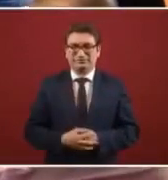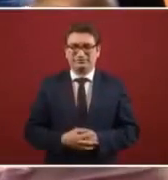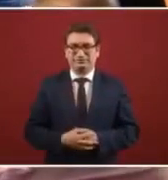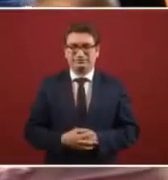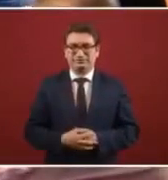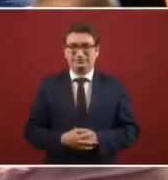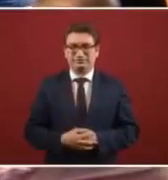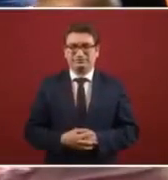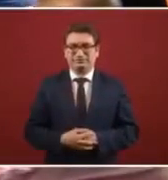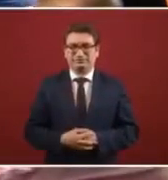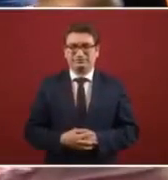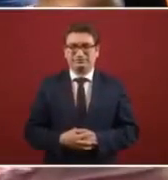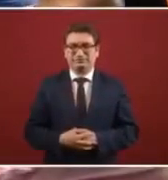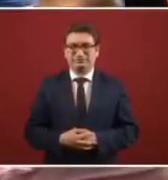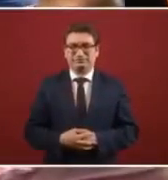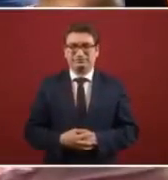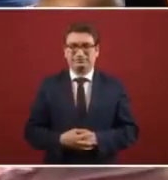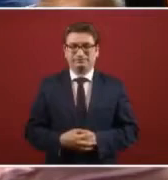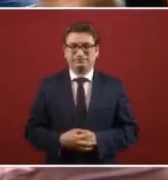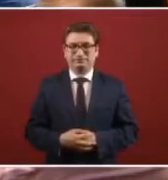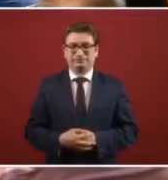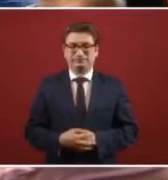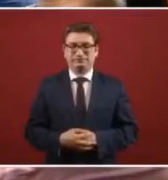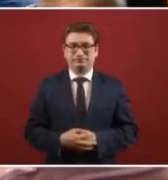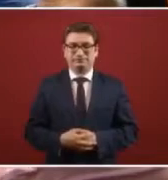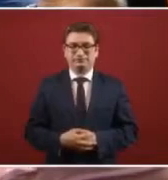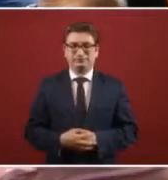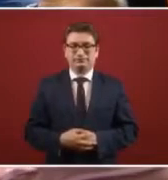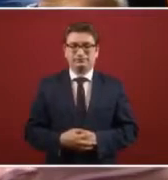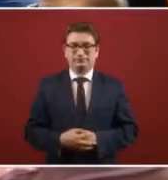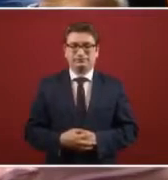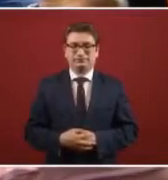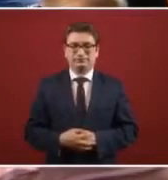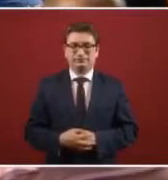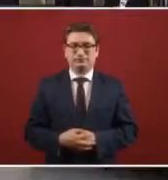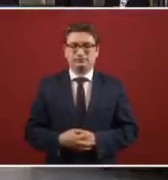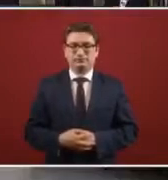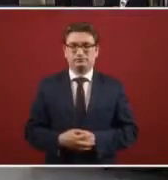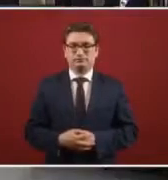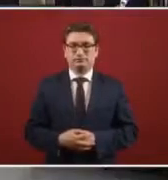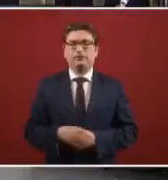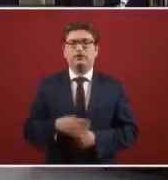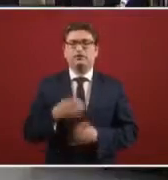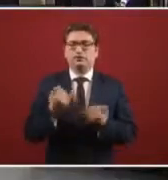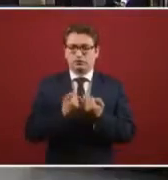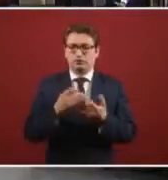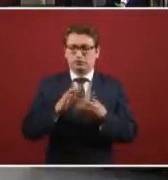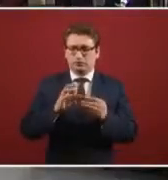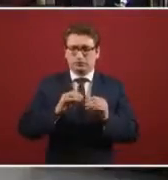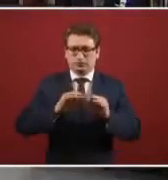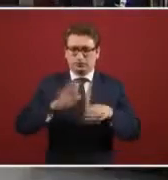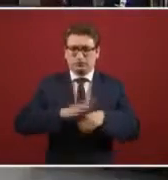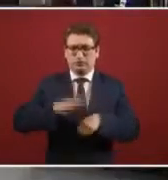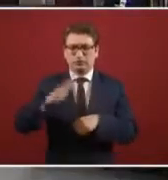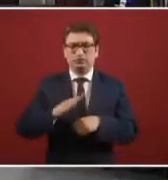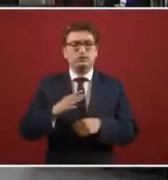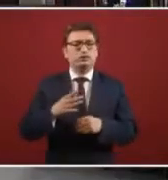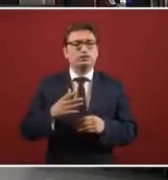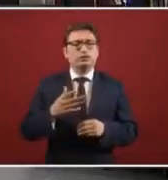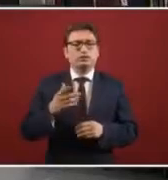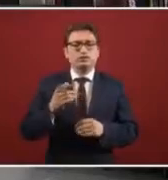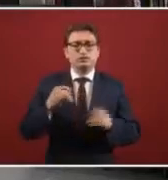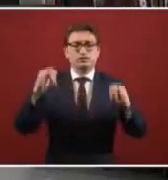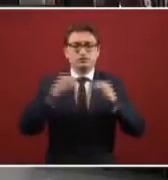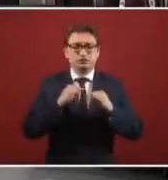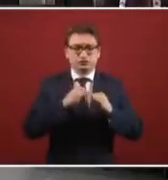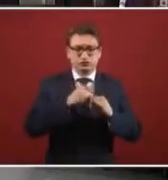Gracias. So they're going to give him a detail of what he's asking for. Y si también nos pudiera detallar And if qué you can monto also fue a detail cada una de las